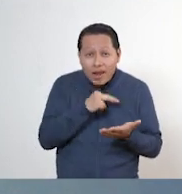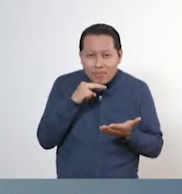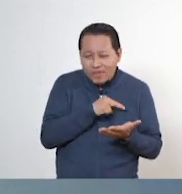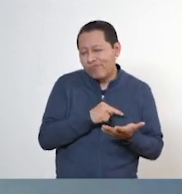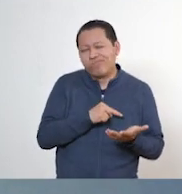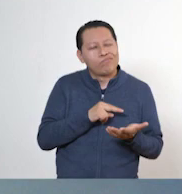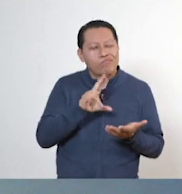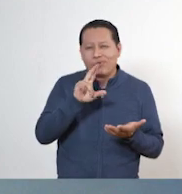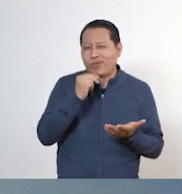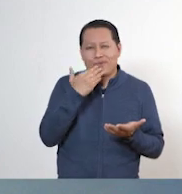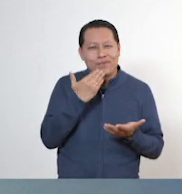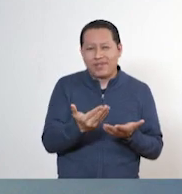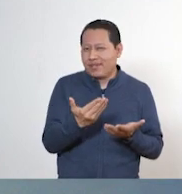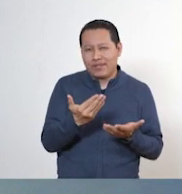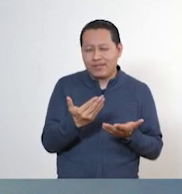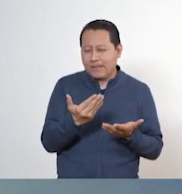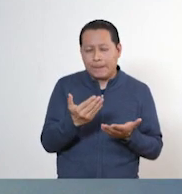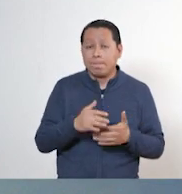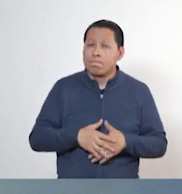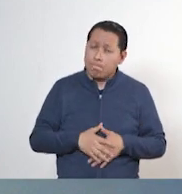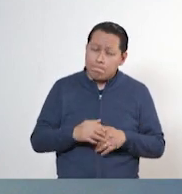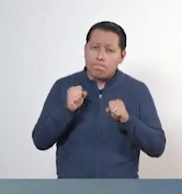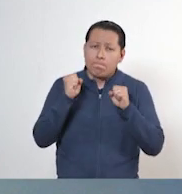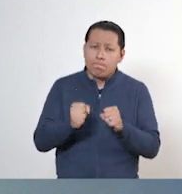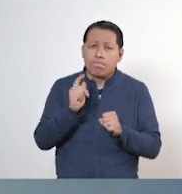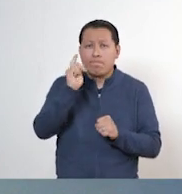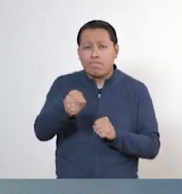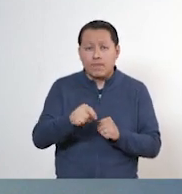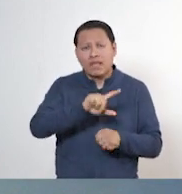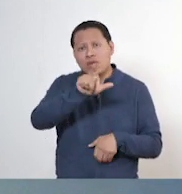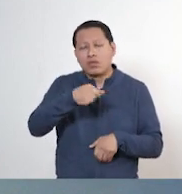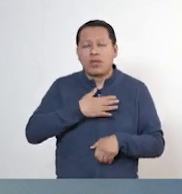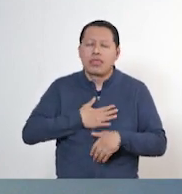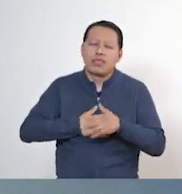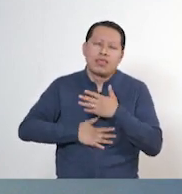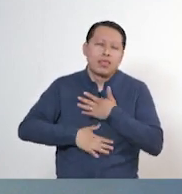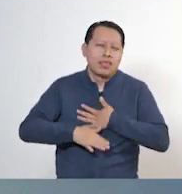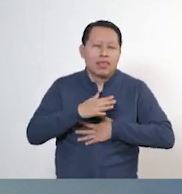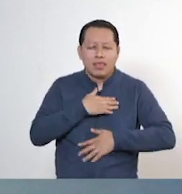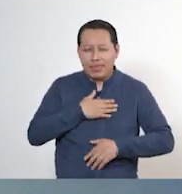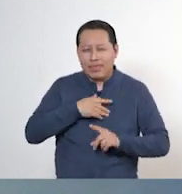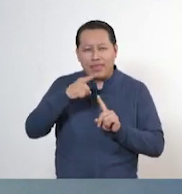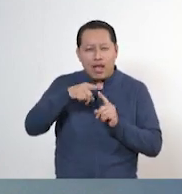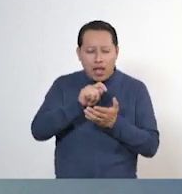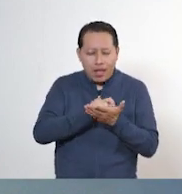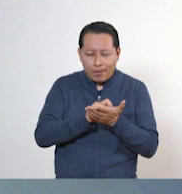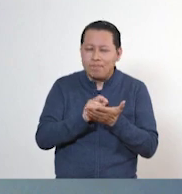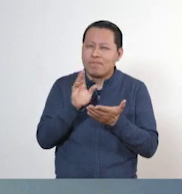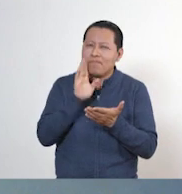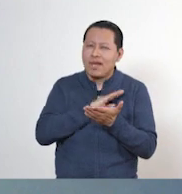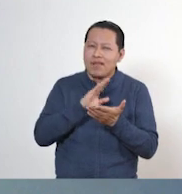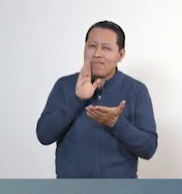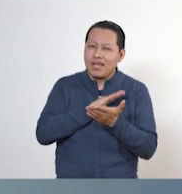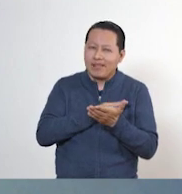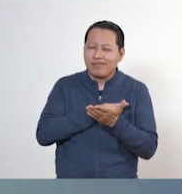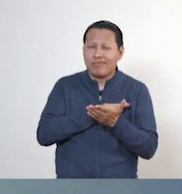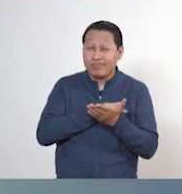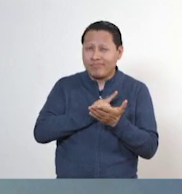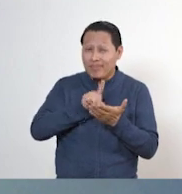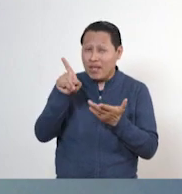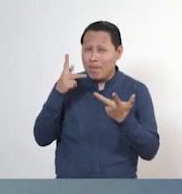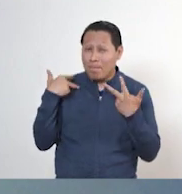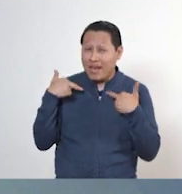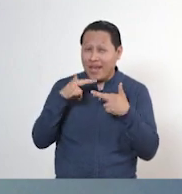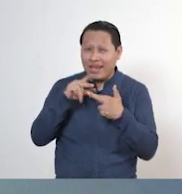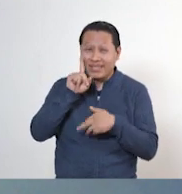Y seguramente con cansancio y la tarea mal hecha, no creo que a mi maestra le